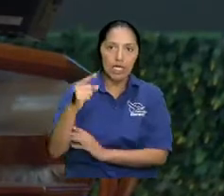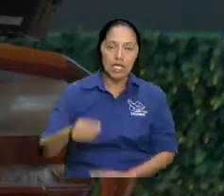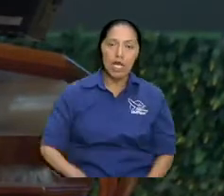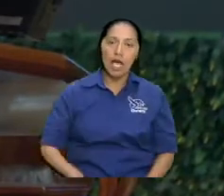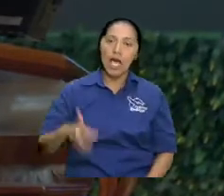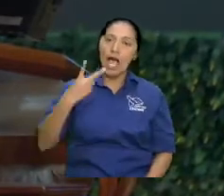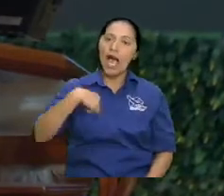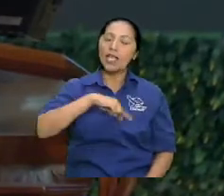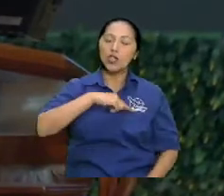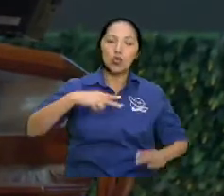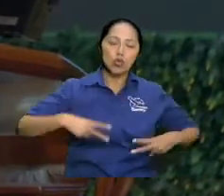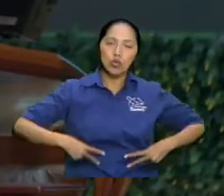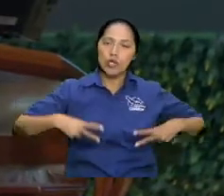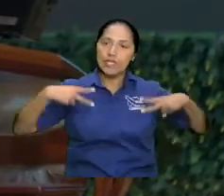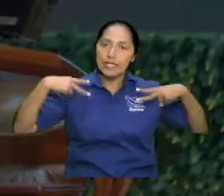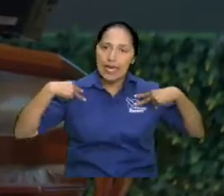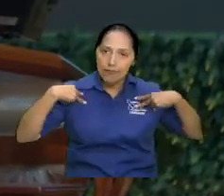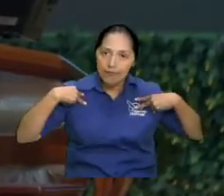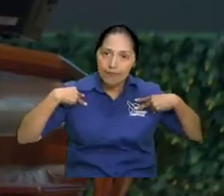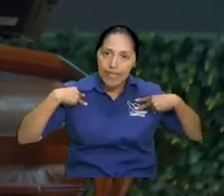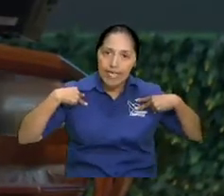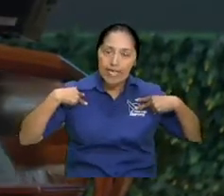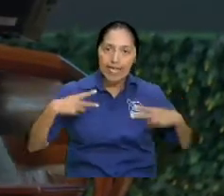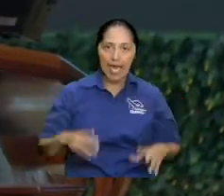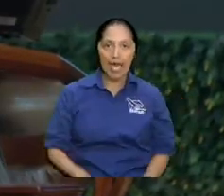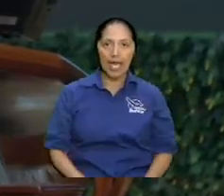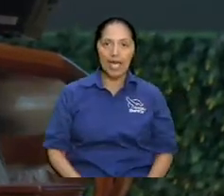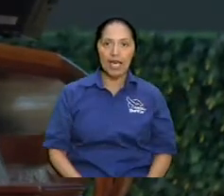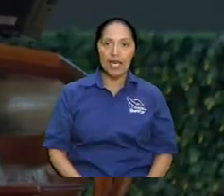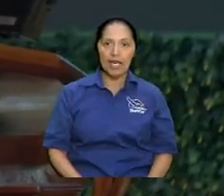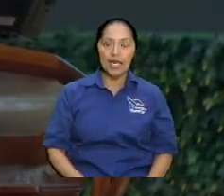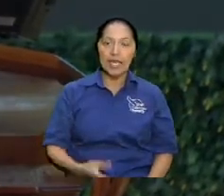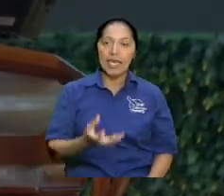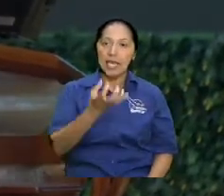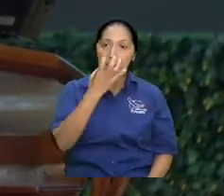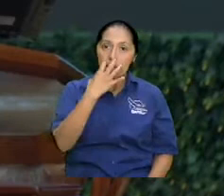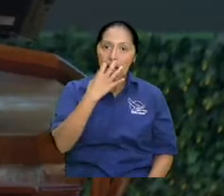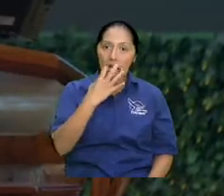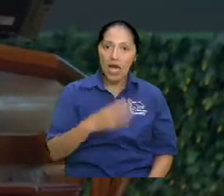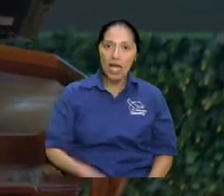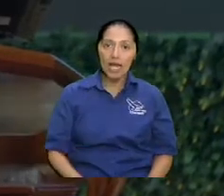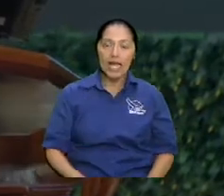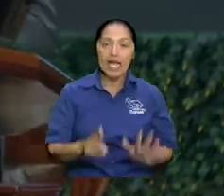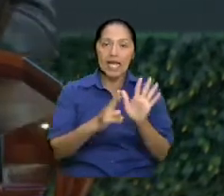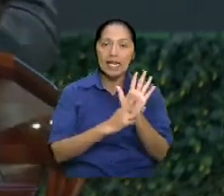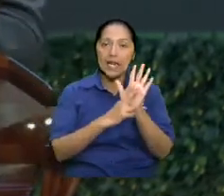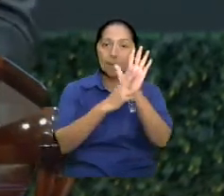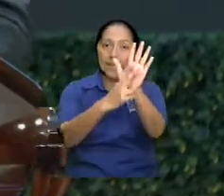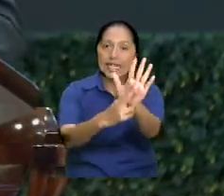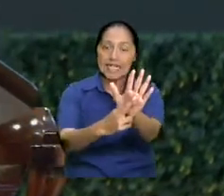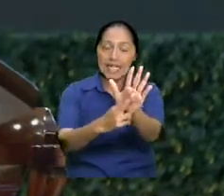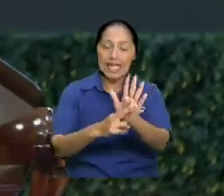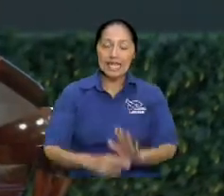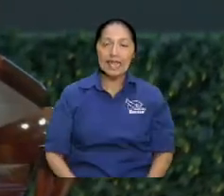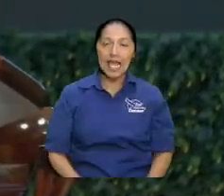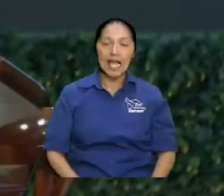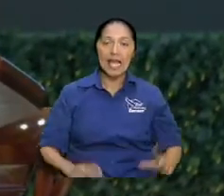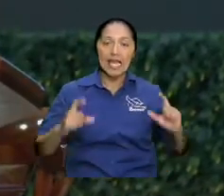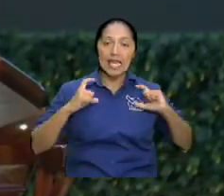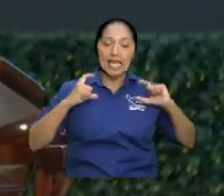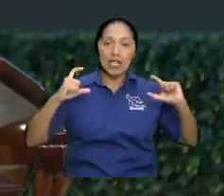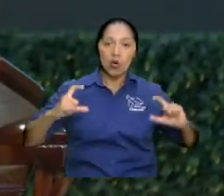Pero este no. Además que un pedacito así le damos. Representa el cuerpo de Cristo. ¿Qué le va a pasar a usted